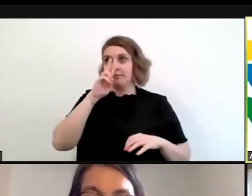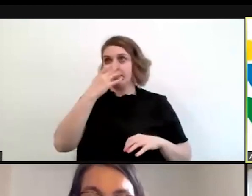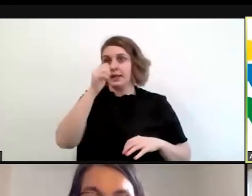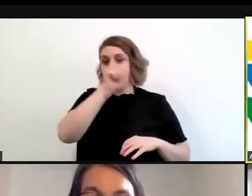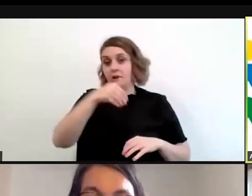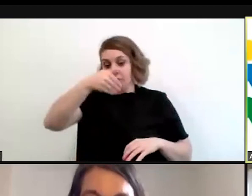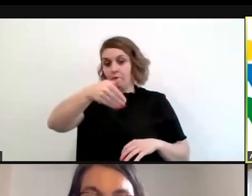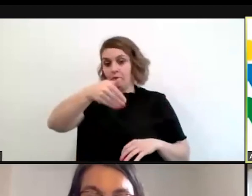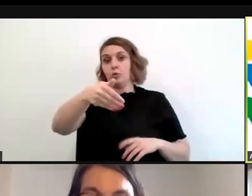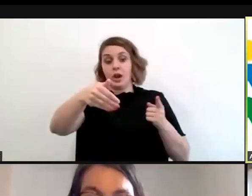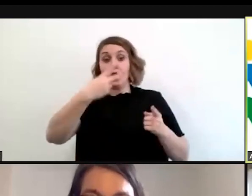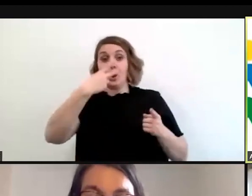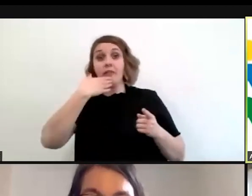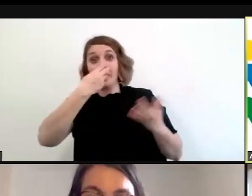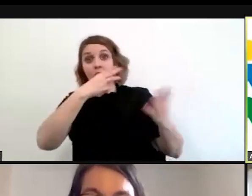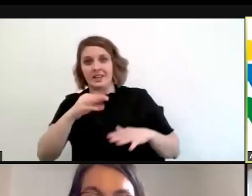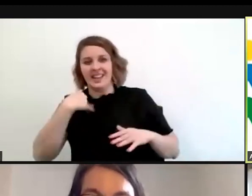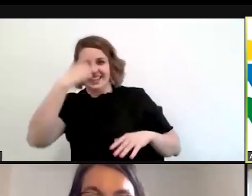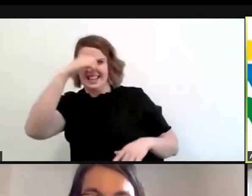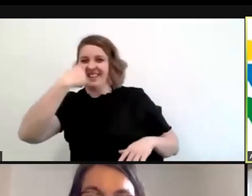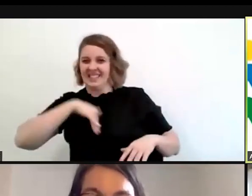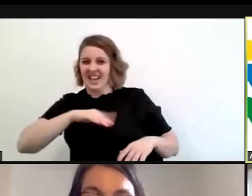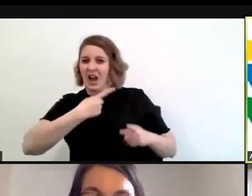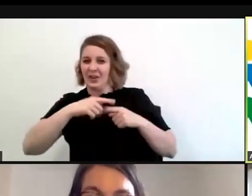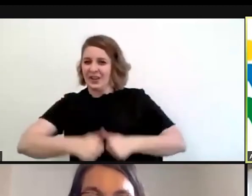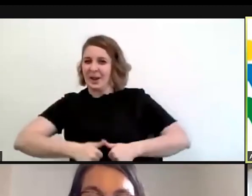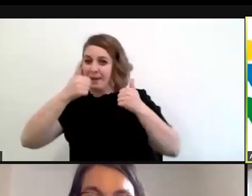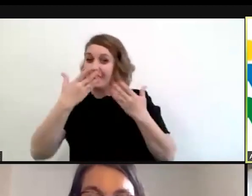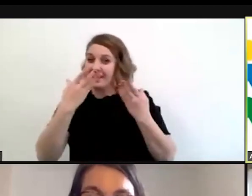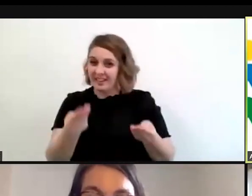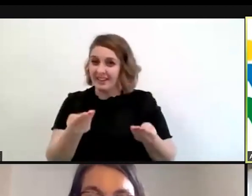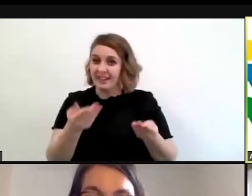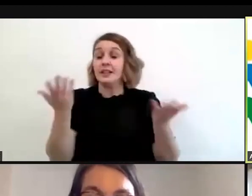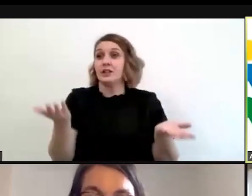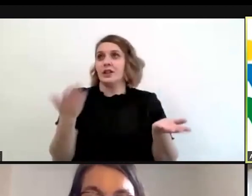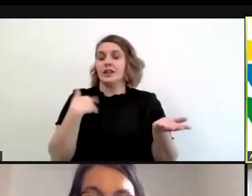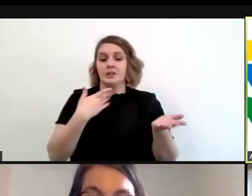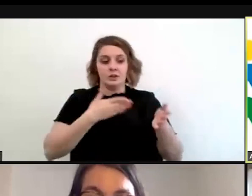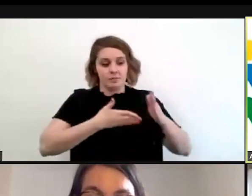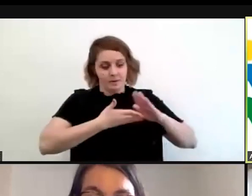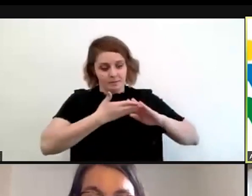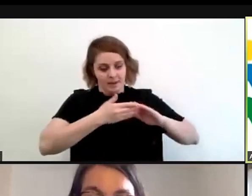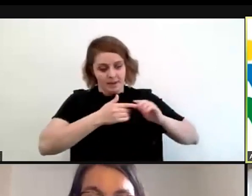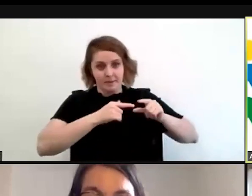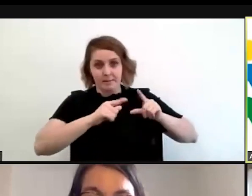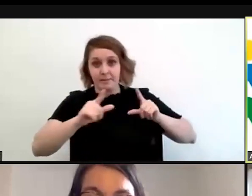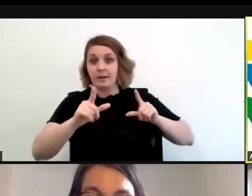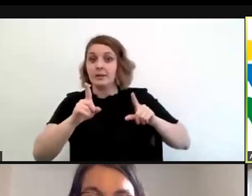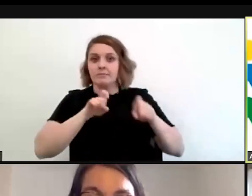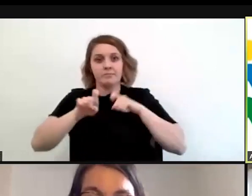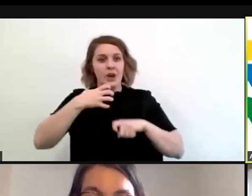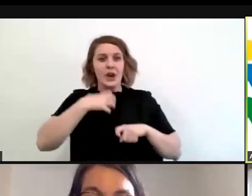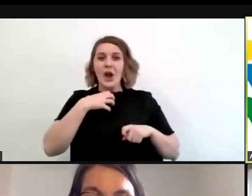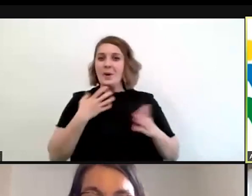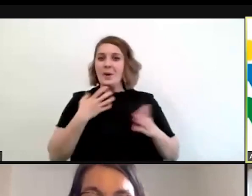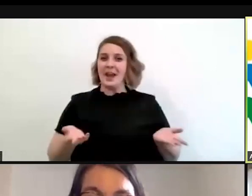los que tienen 80 y ya sabrán muchas más cosas. O sea que es una línea que no tiene vuelta atrás y que además tiene